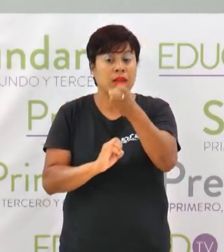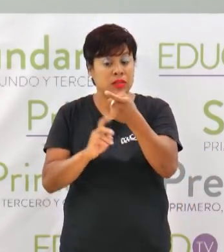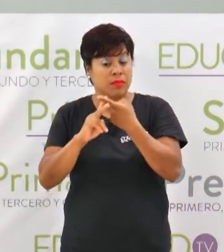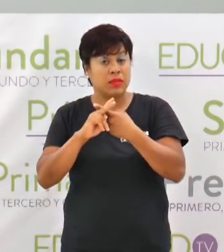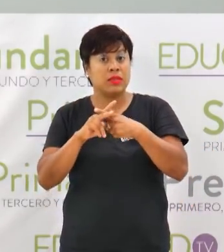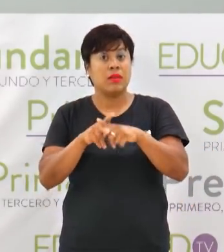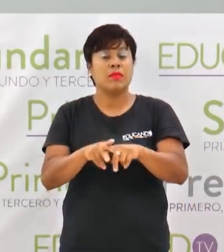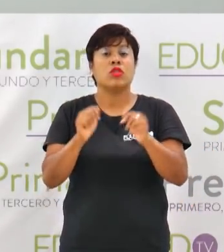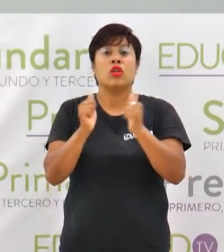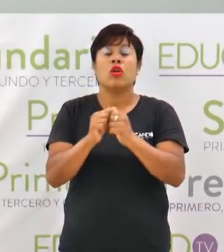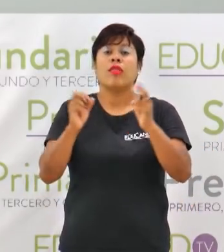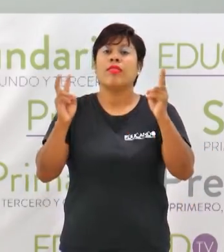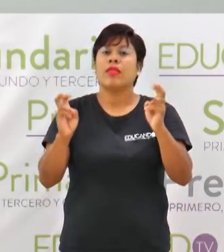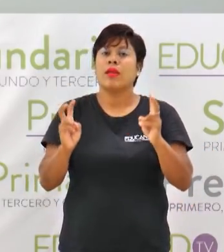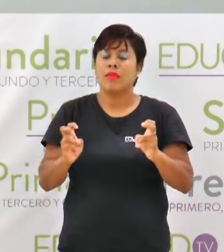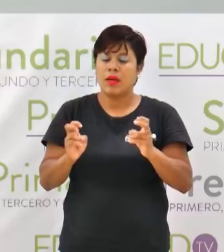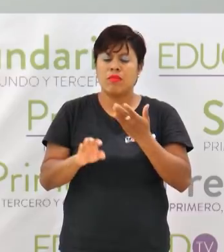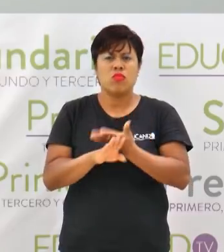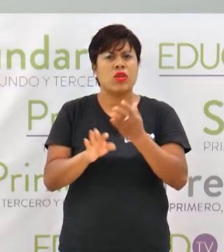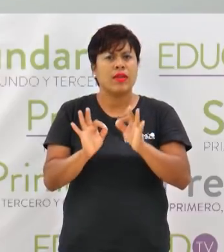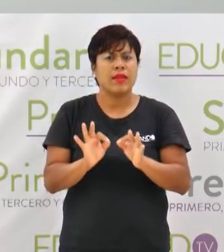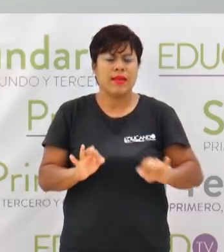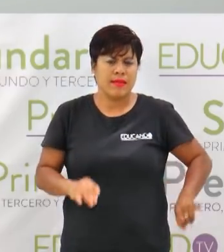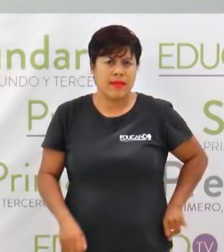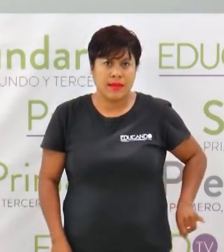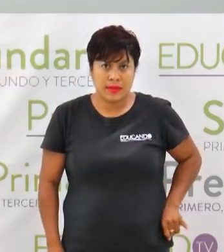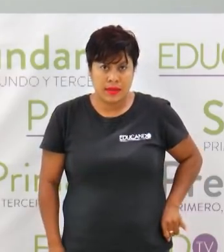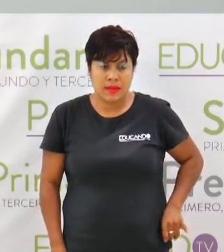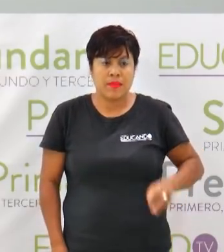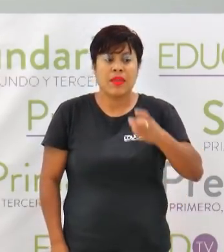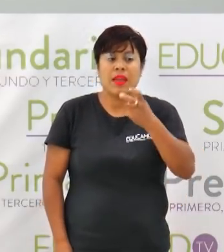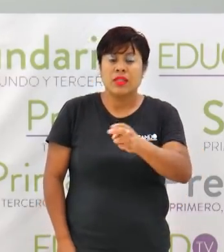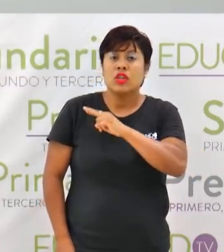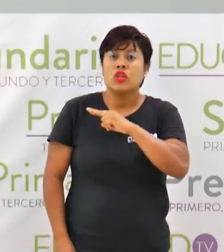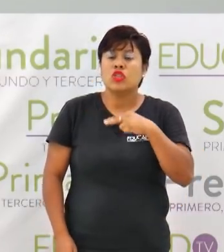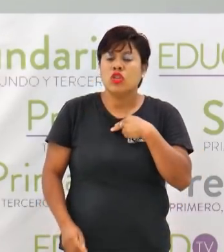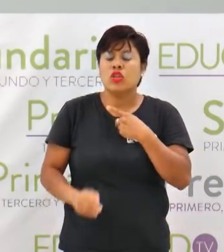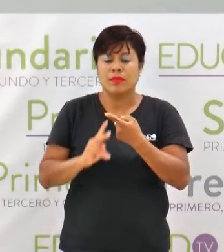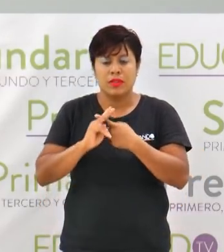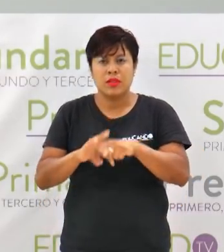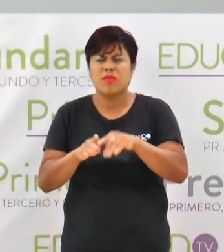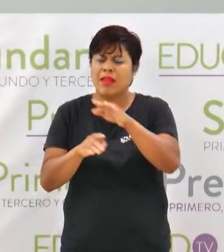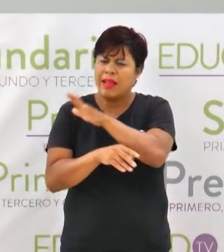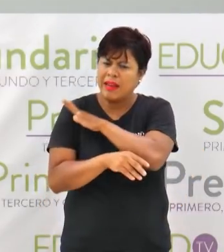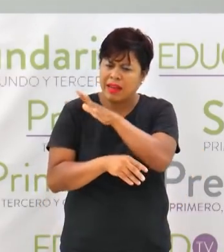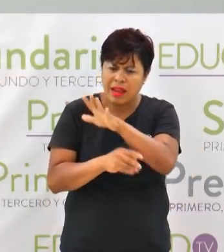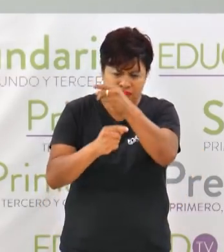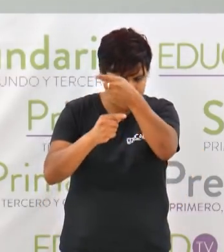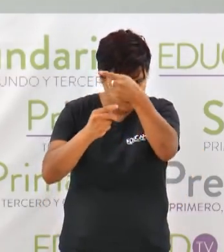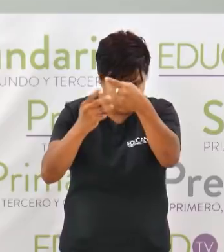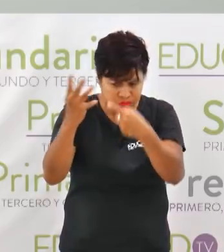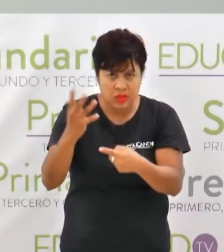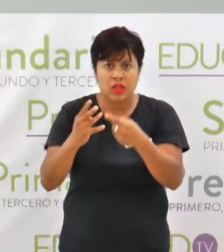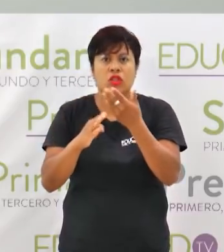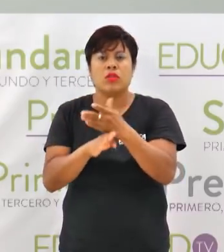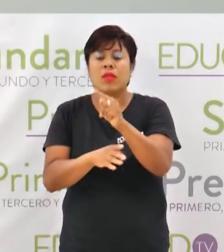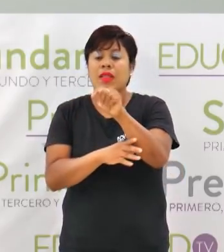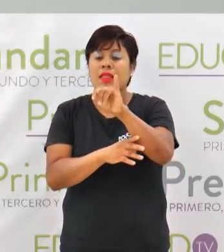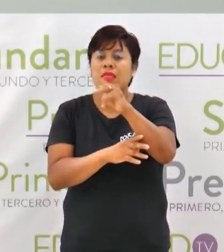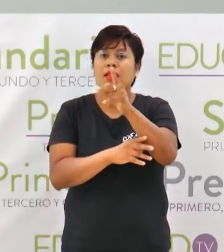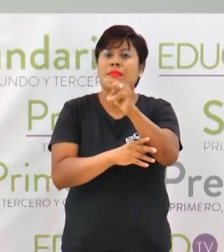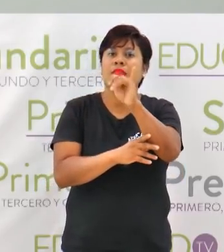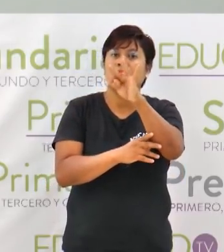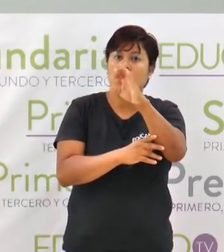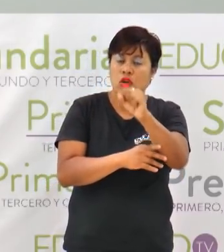e iniciaremos con un tema muy interesante, el cual iniciaremos de forma muy general, hablaremos sobre los